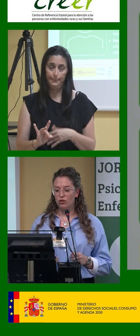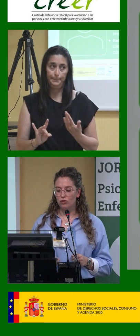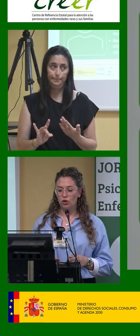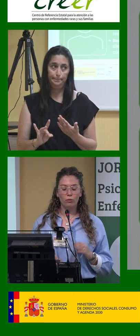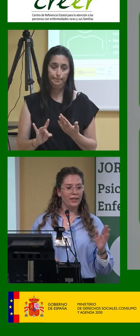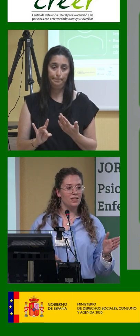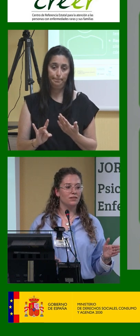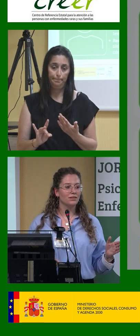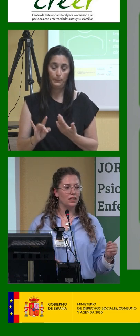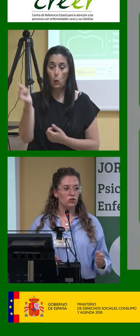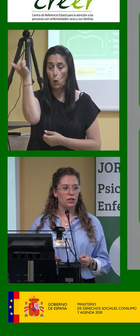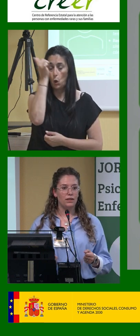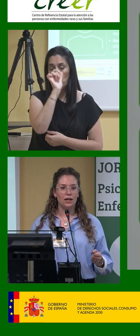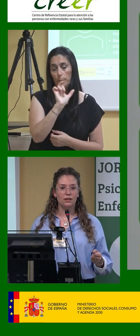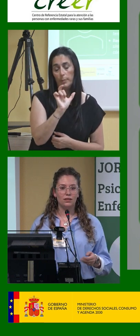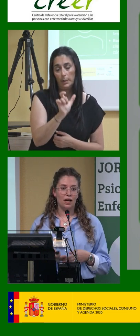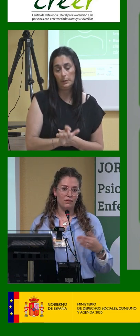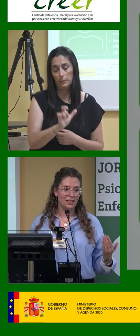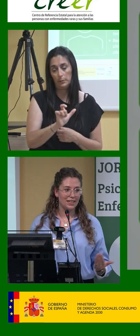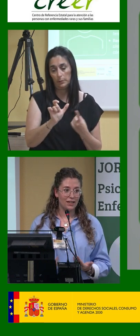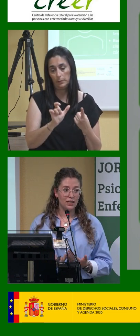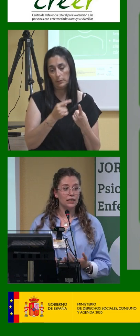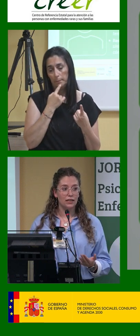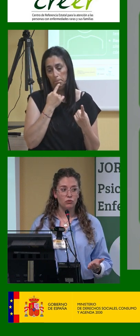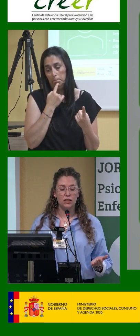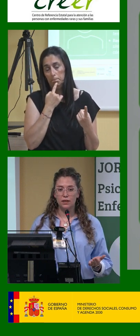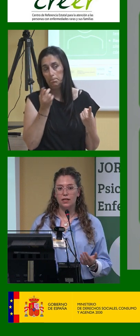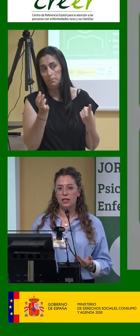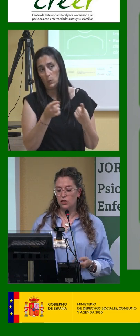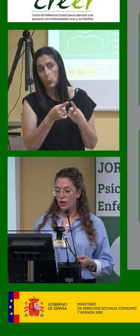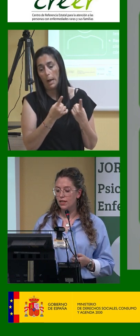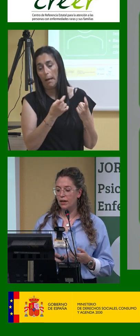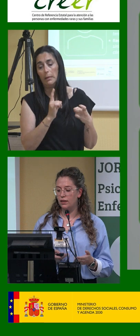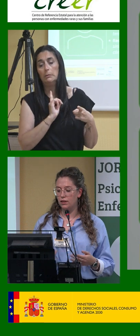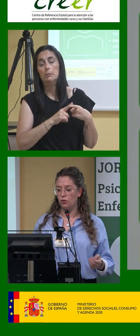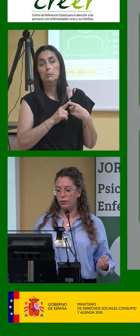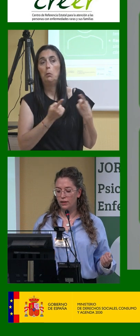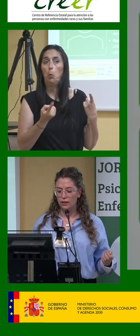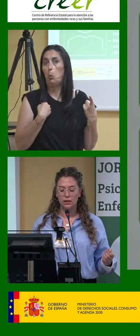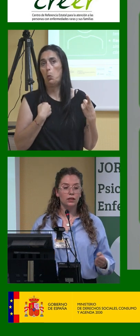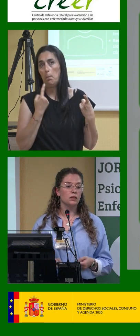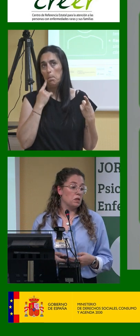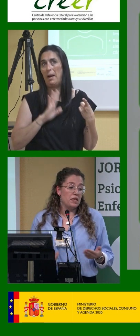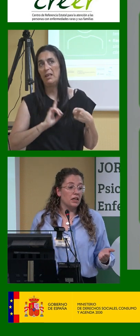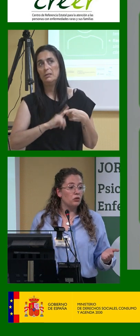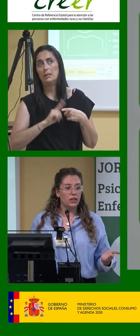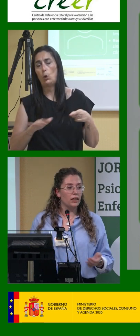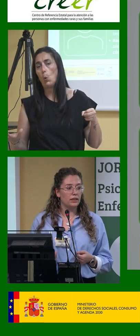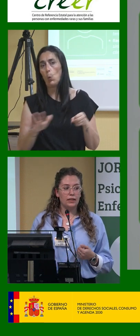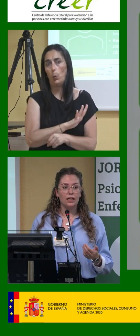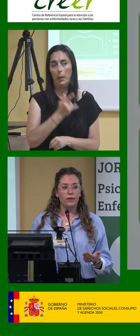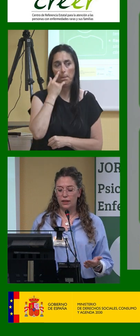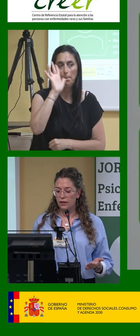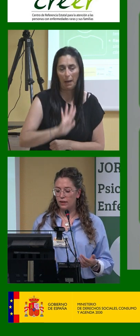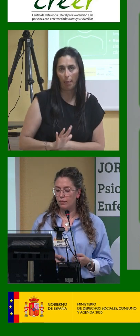encontramos con hombres que nos decían a niveles generales que tenían unas necesidades sexuales aparentemente cubiertas. Decían que no creían